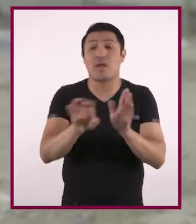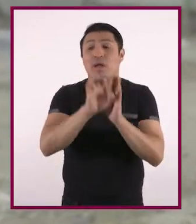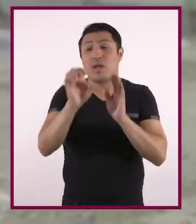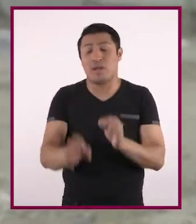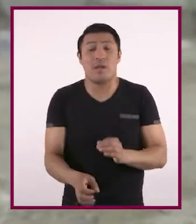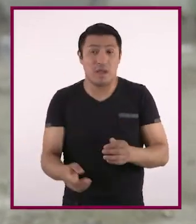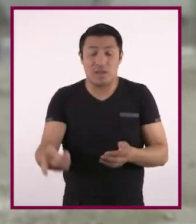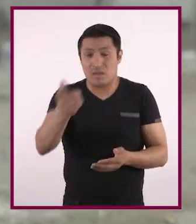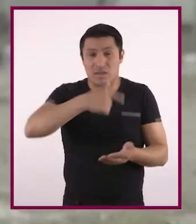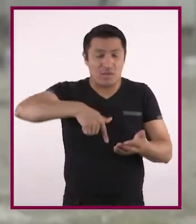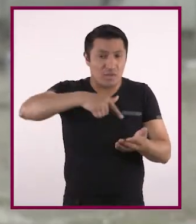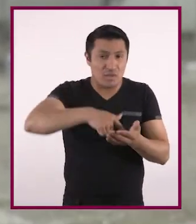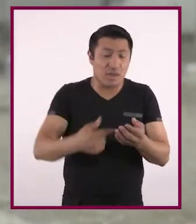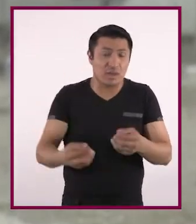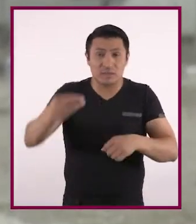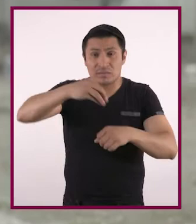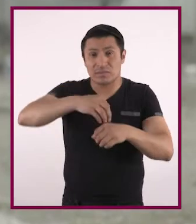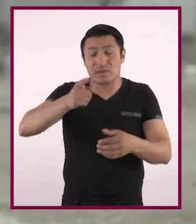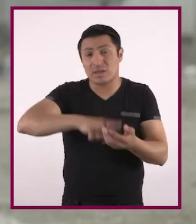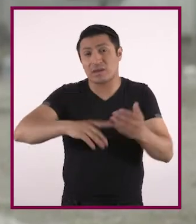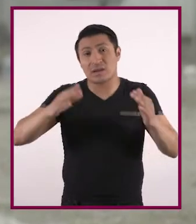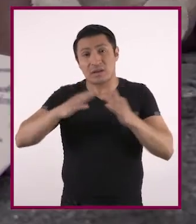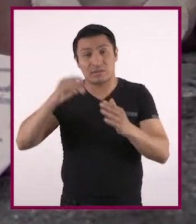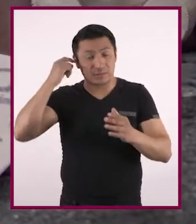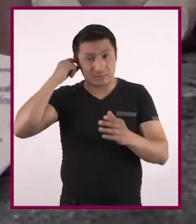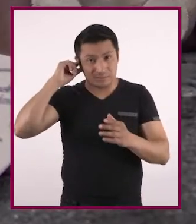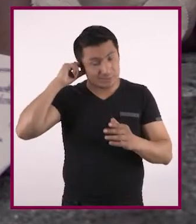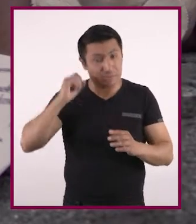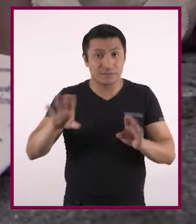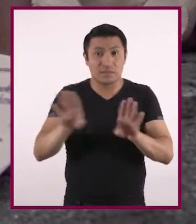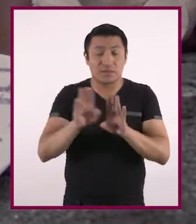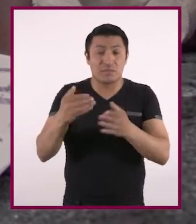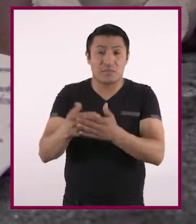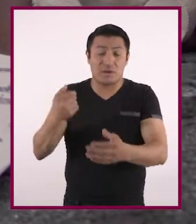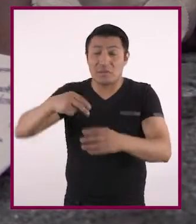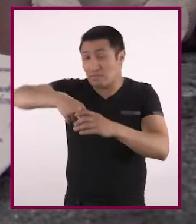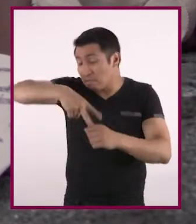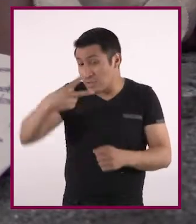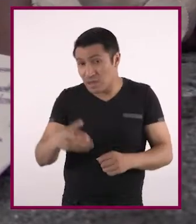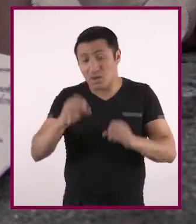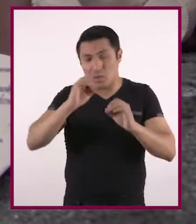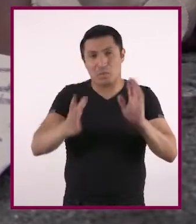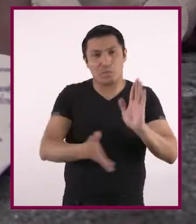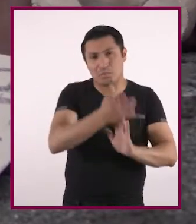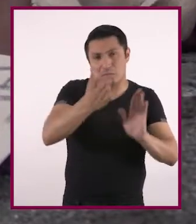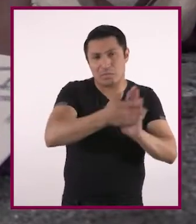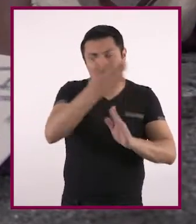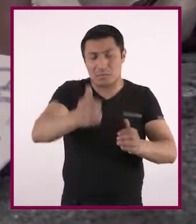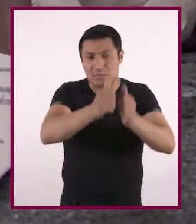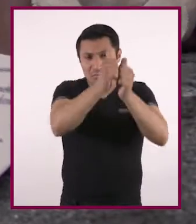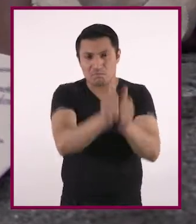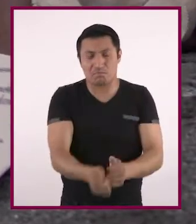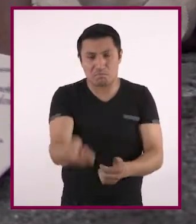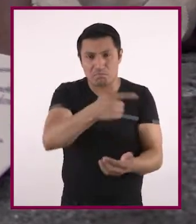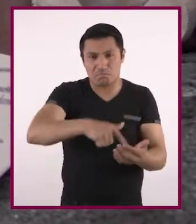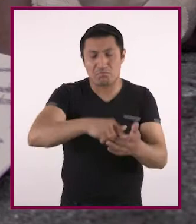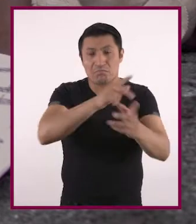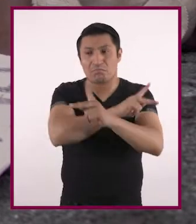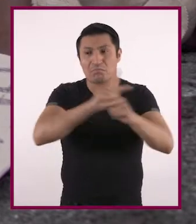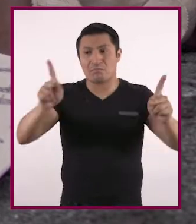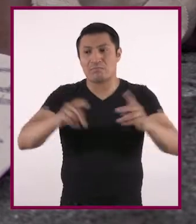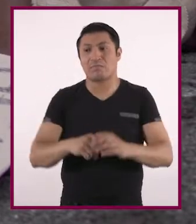se establecieron en algún inmueble que se encontraba desocupado o que realizaron construcciones fijas en el espacio